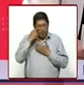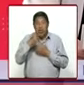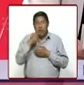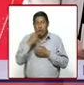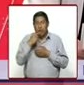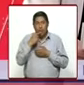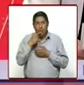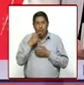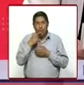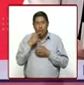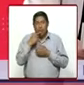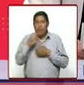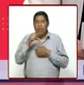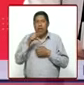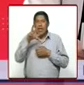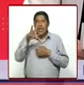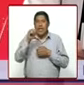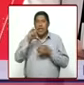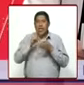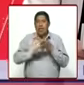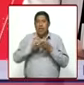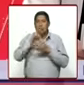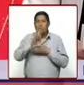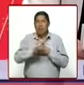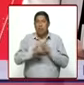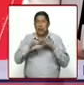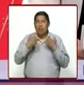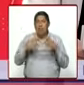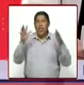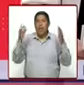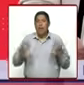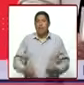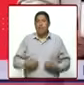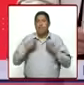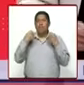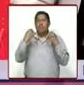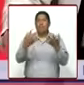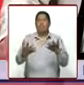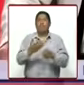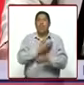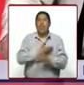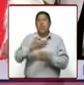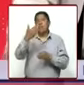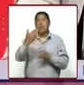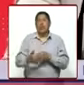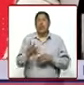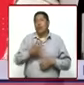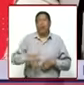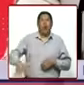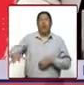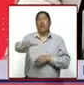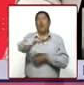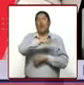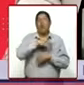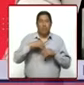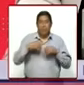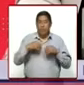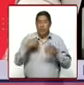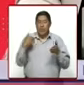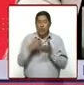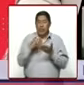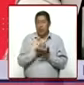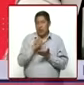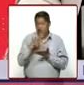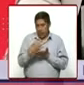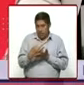siempre, Miriam, el 30 de noviembre estamos entregando terminado esa parte toda del río Choqueapo, a